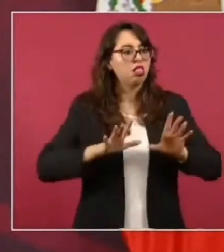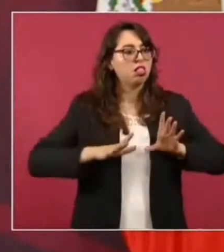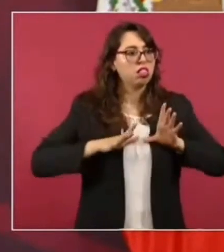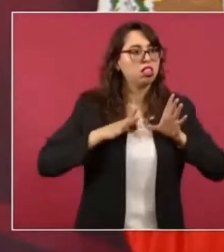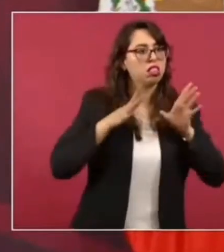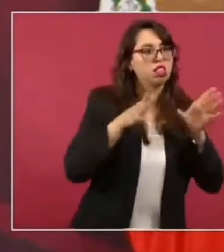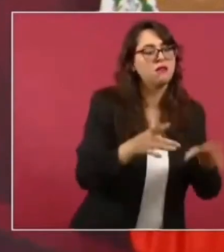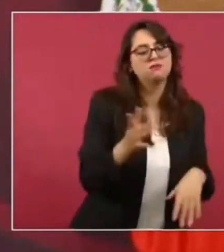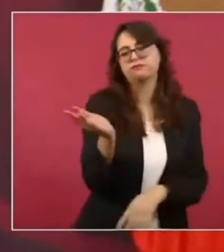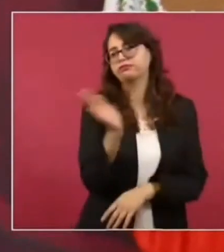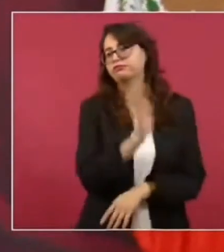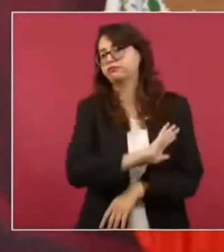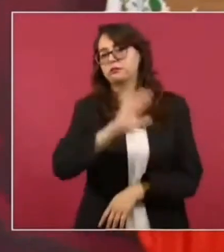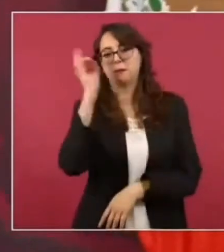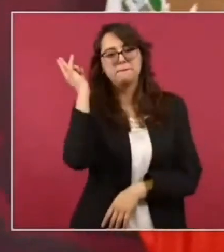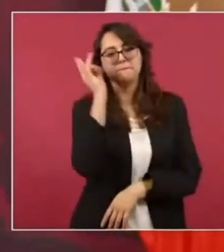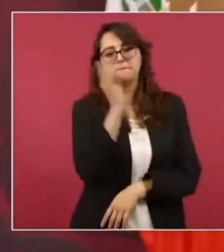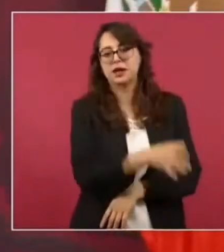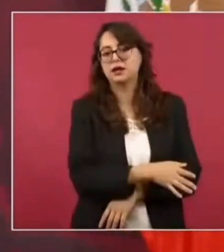Ya llevaban algún tiempo.